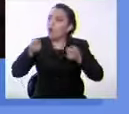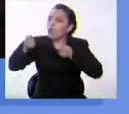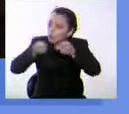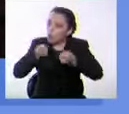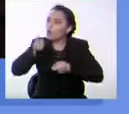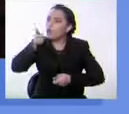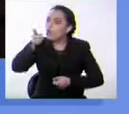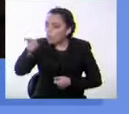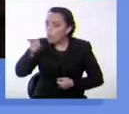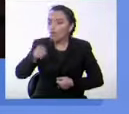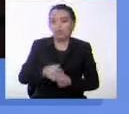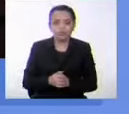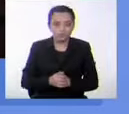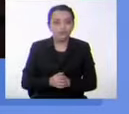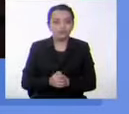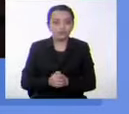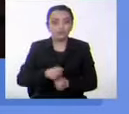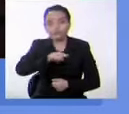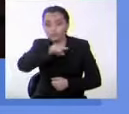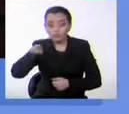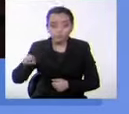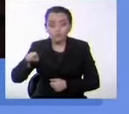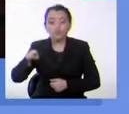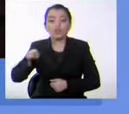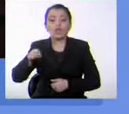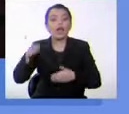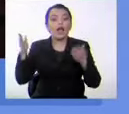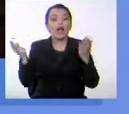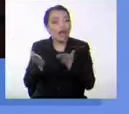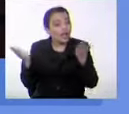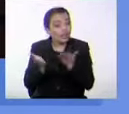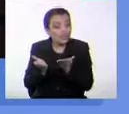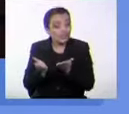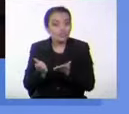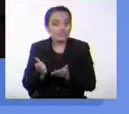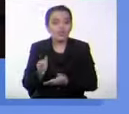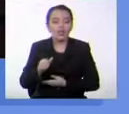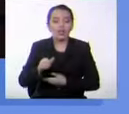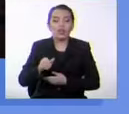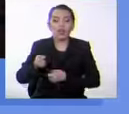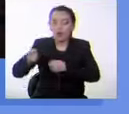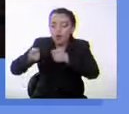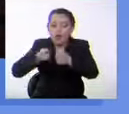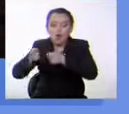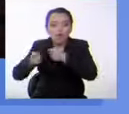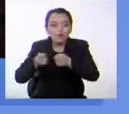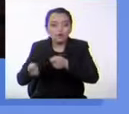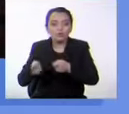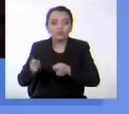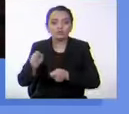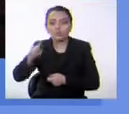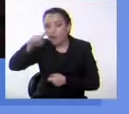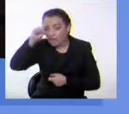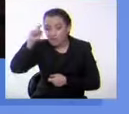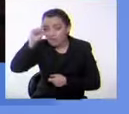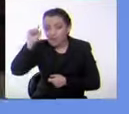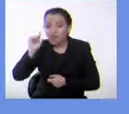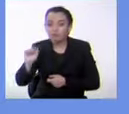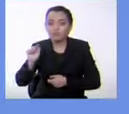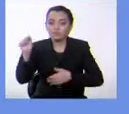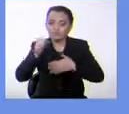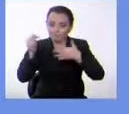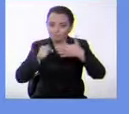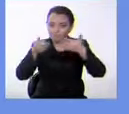gestionen su función administrativa a la luz de las leyes y las normas existentes.